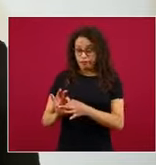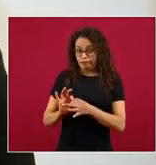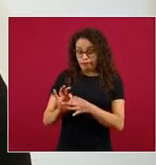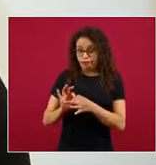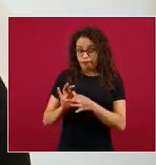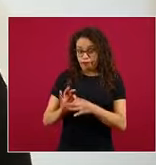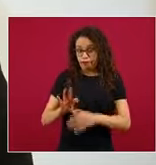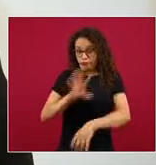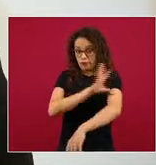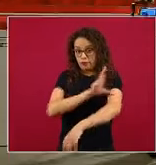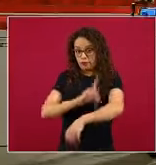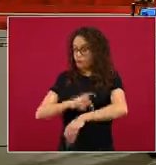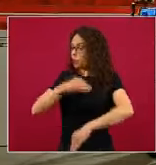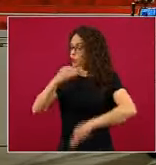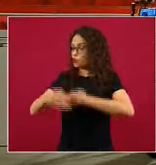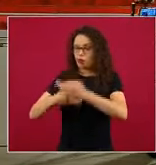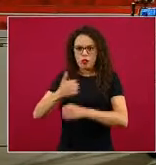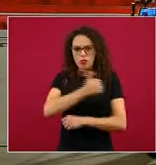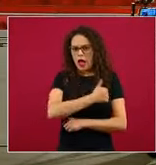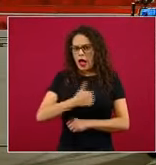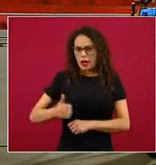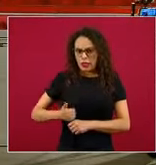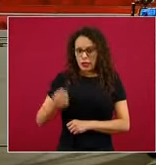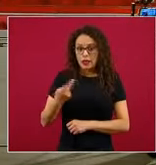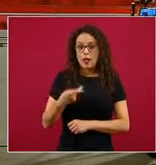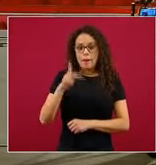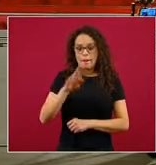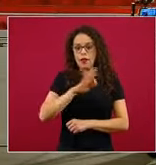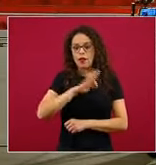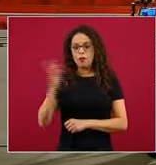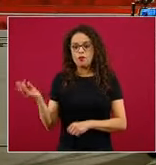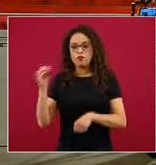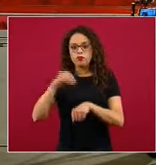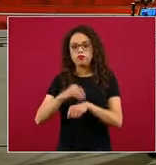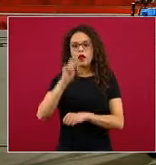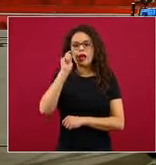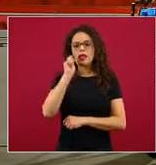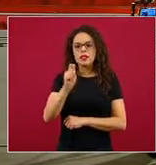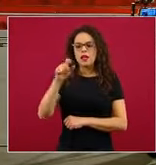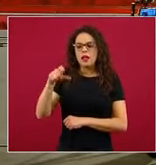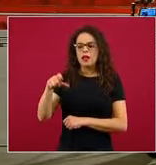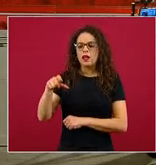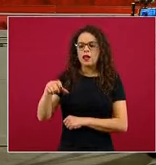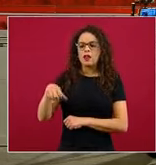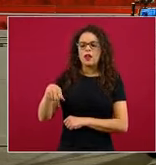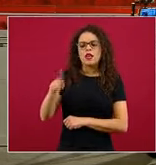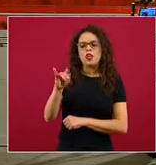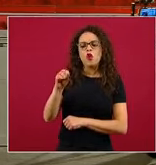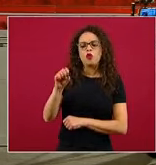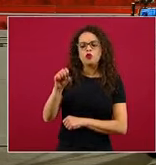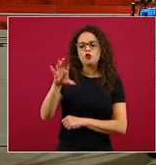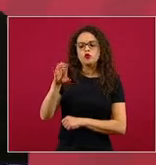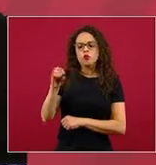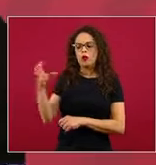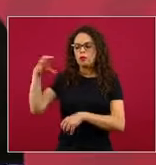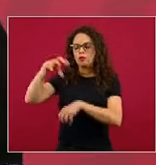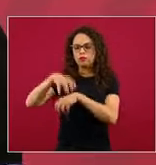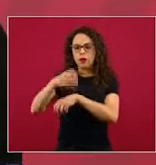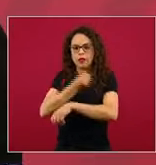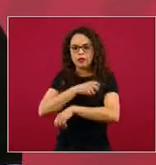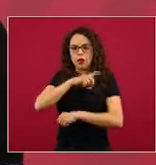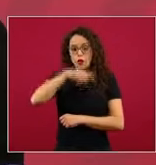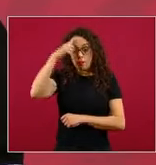todas las alcaldías, en donde hemos logrado la instalación de kioscos de salud para la realización de pruebas,